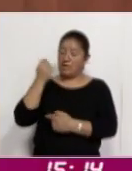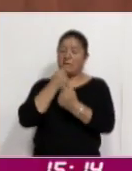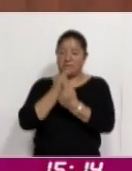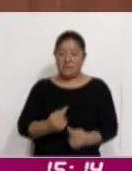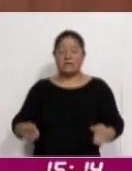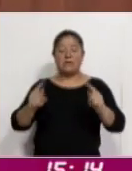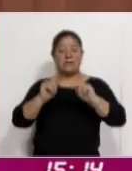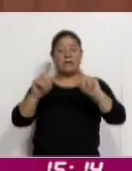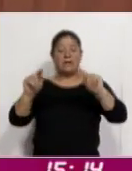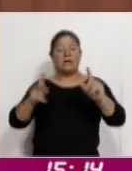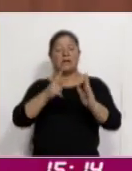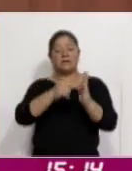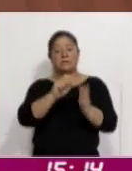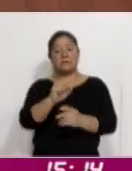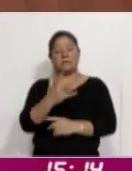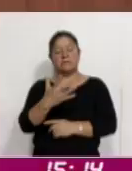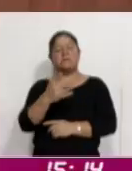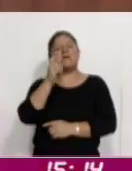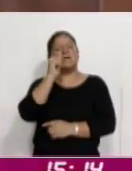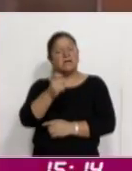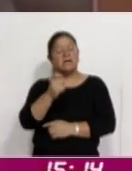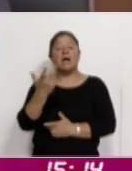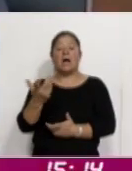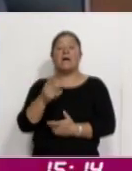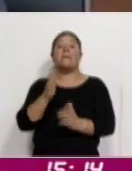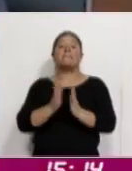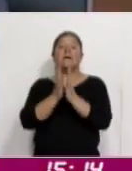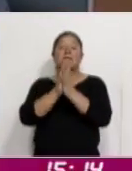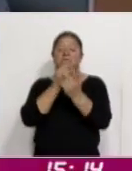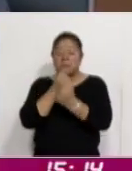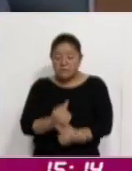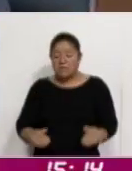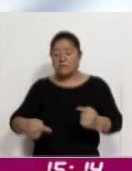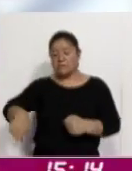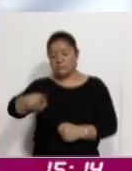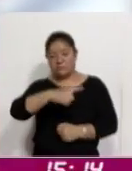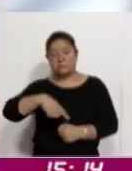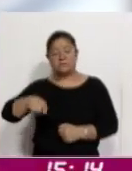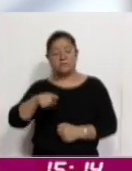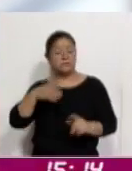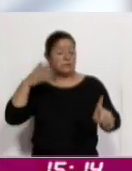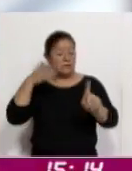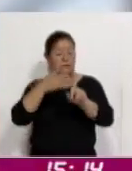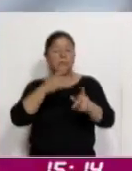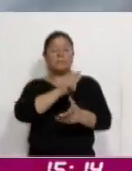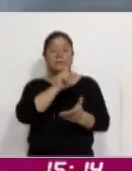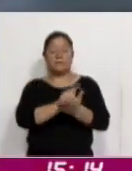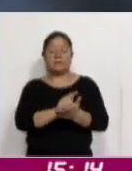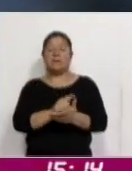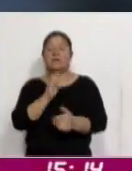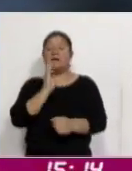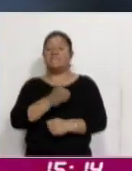2025, cuyo objetivo es fomentar la libre expresión y la participación de la niñez en el ámbito legislativo. La fecha